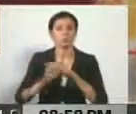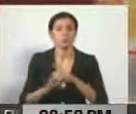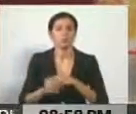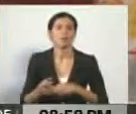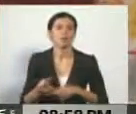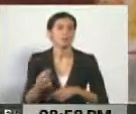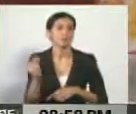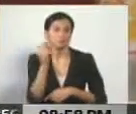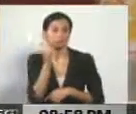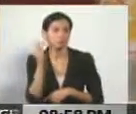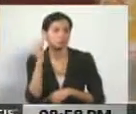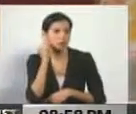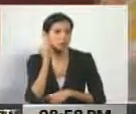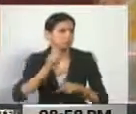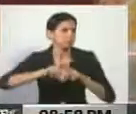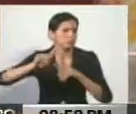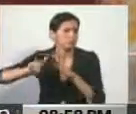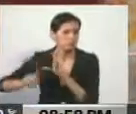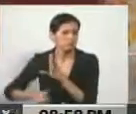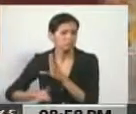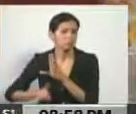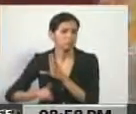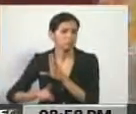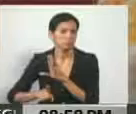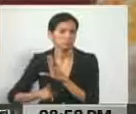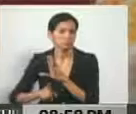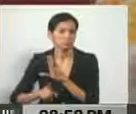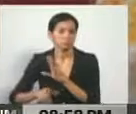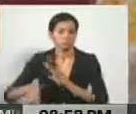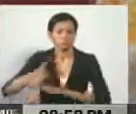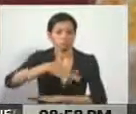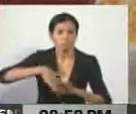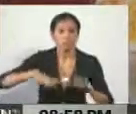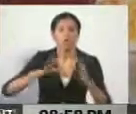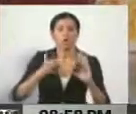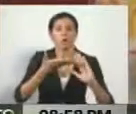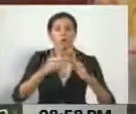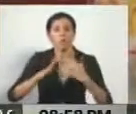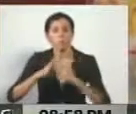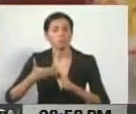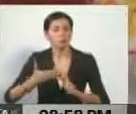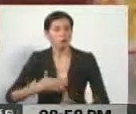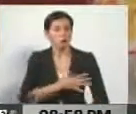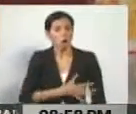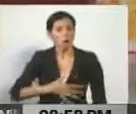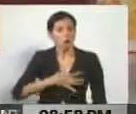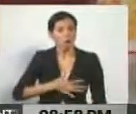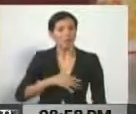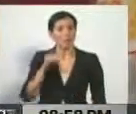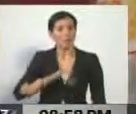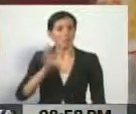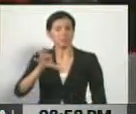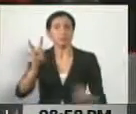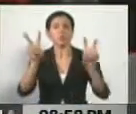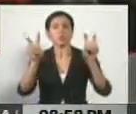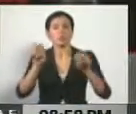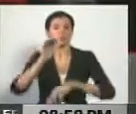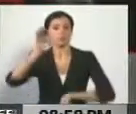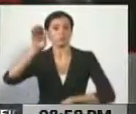todos y a todas sentirnos con comunidad, en comunidad y con comodidad también en la patria que estamos diseñando para las futuras